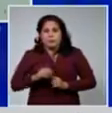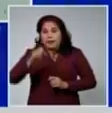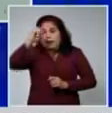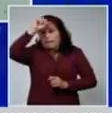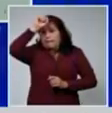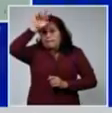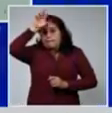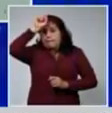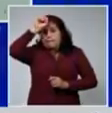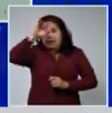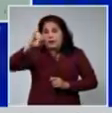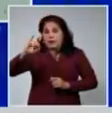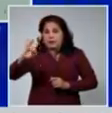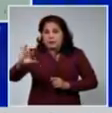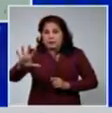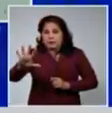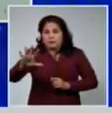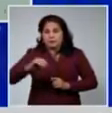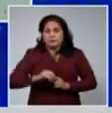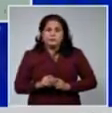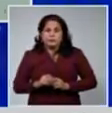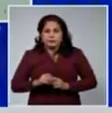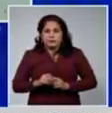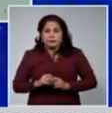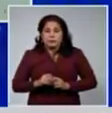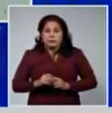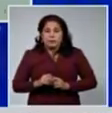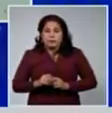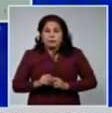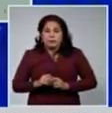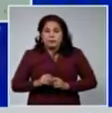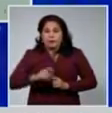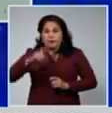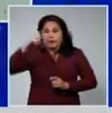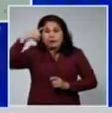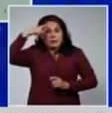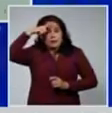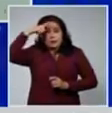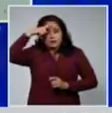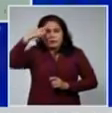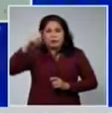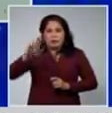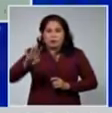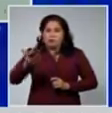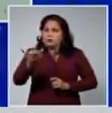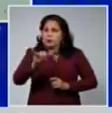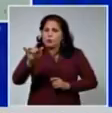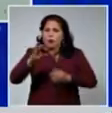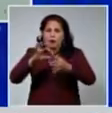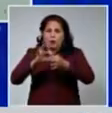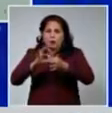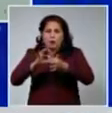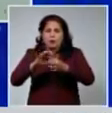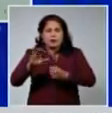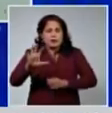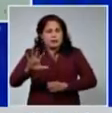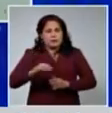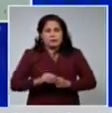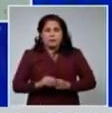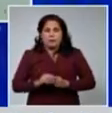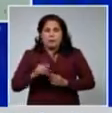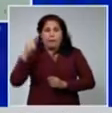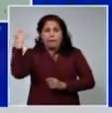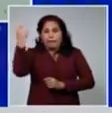con 5 el municipio de sandino 4 y walter nave y en mantua se